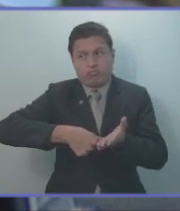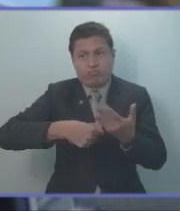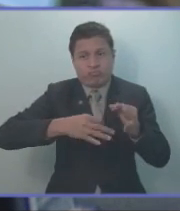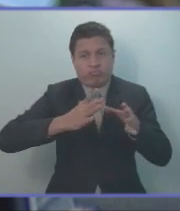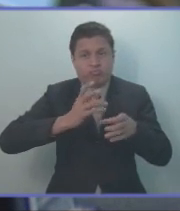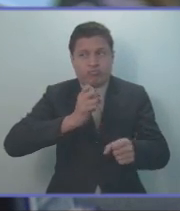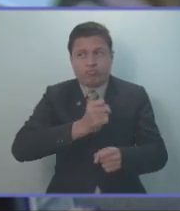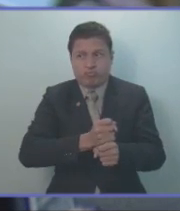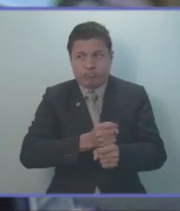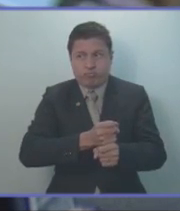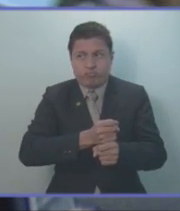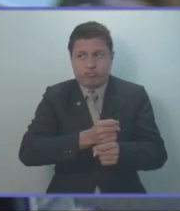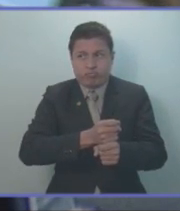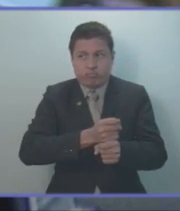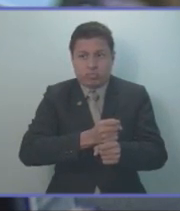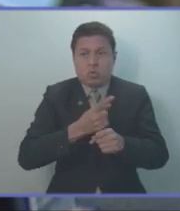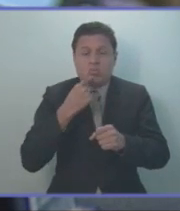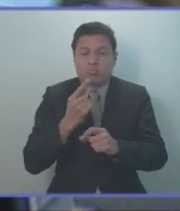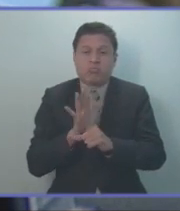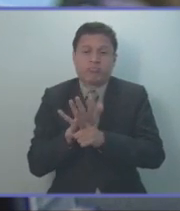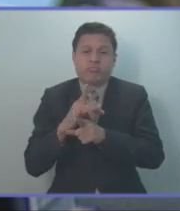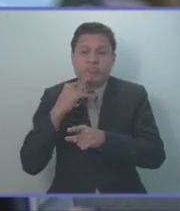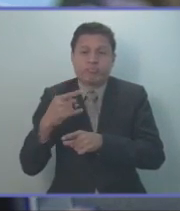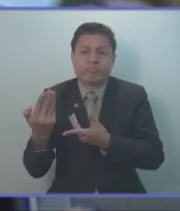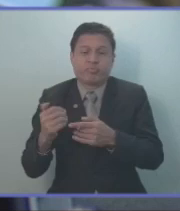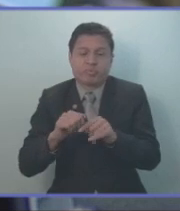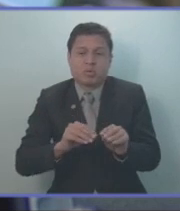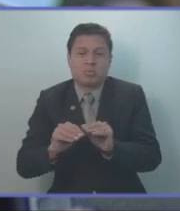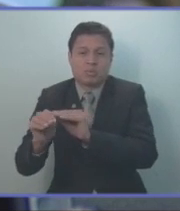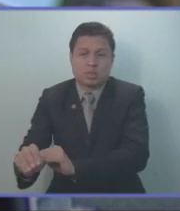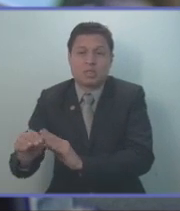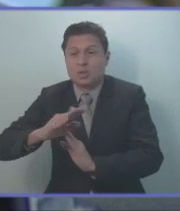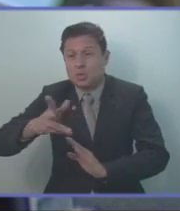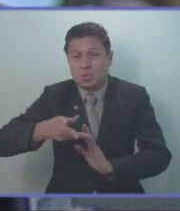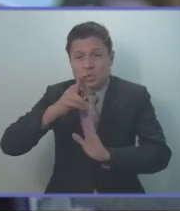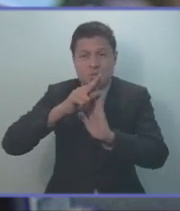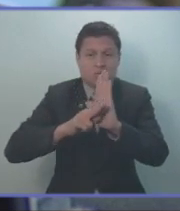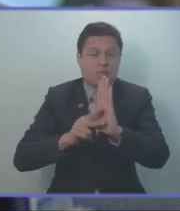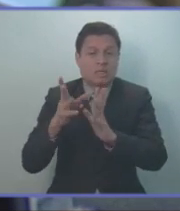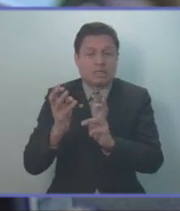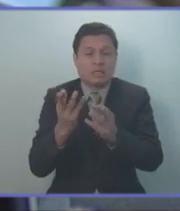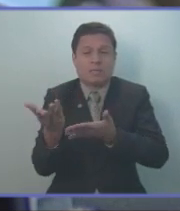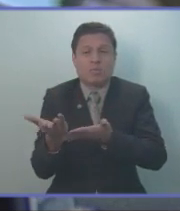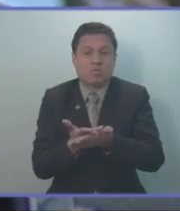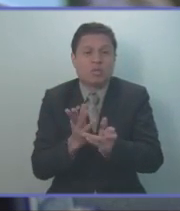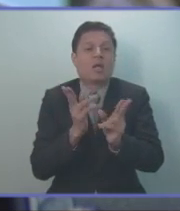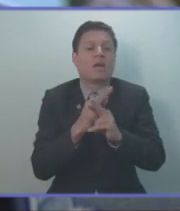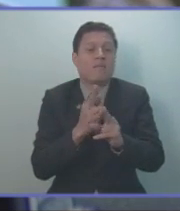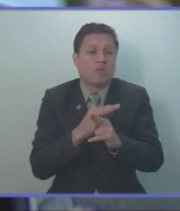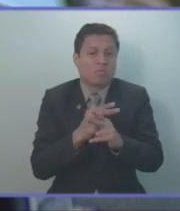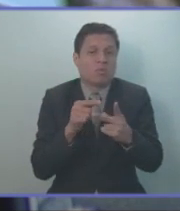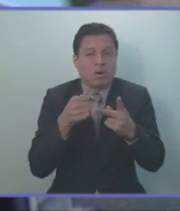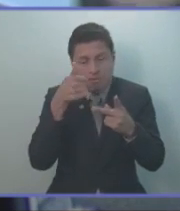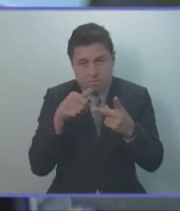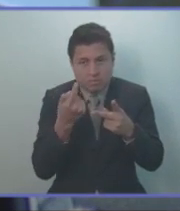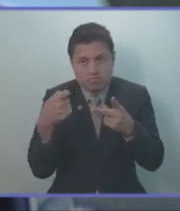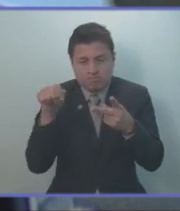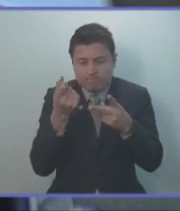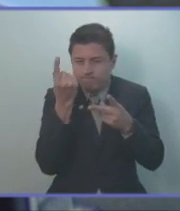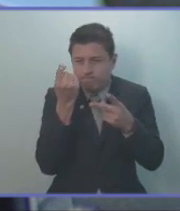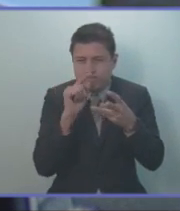abstractas o coercibles, a los cuerpos normativos que pretende reformar, derogar e